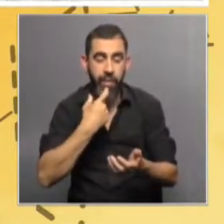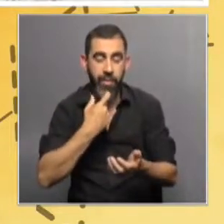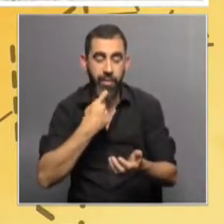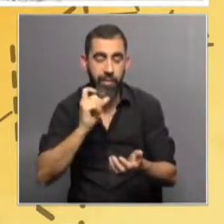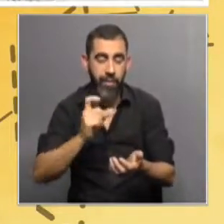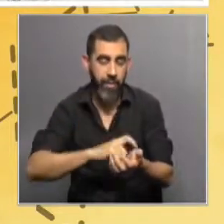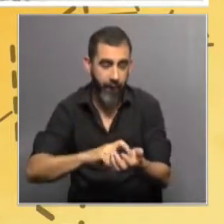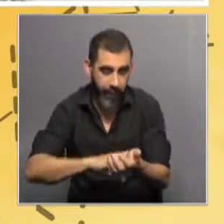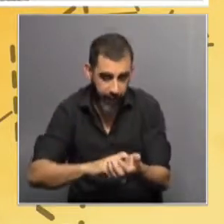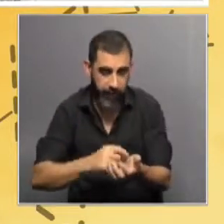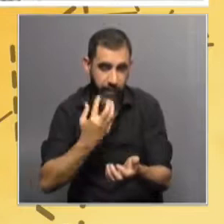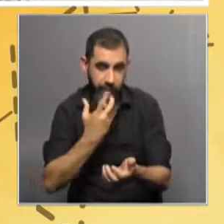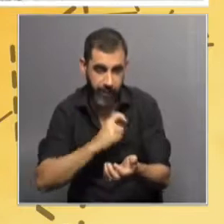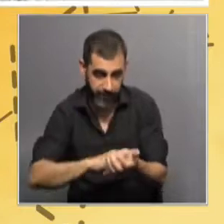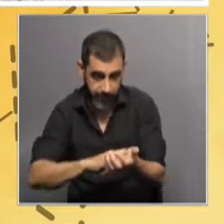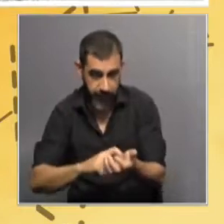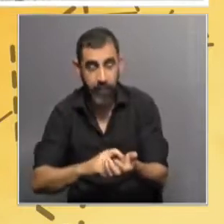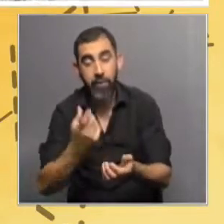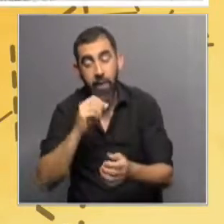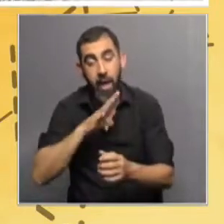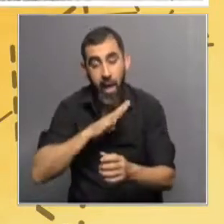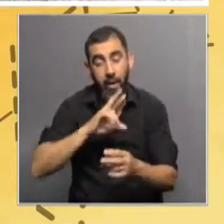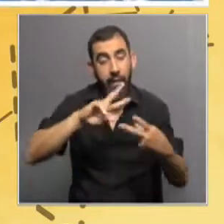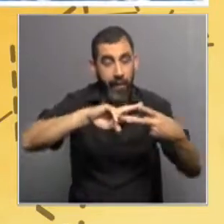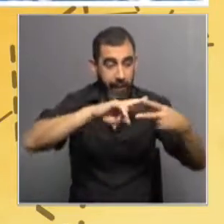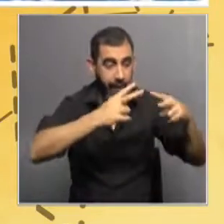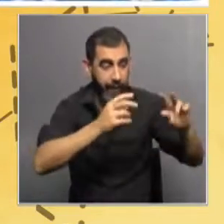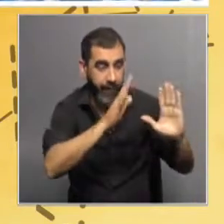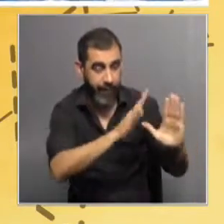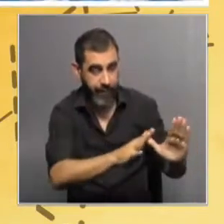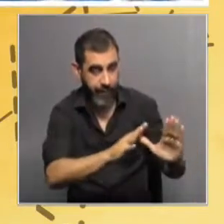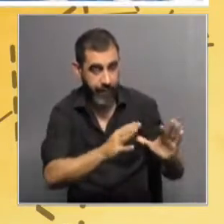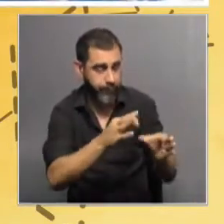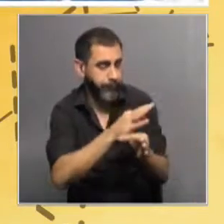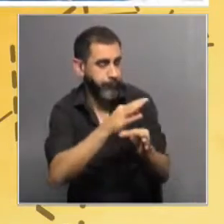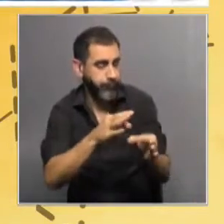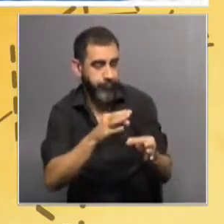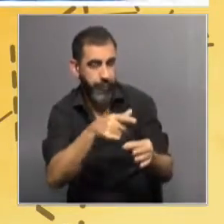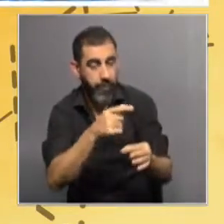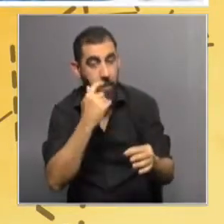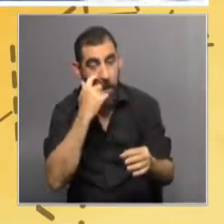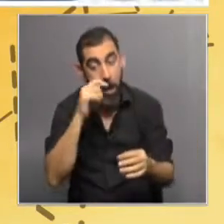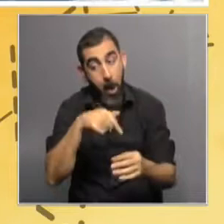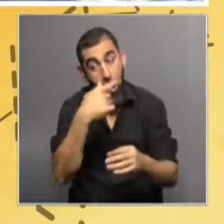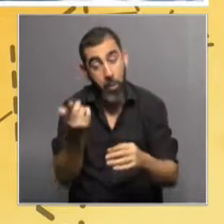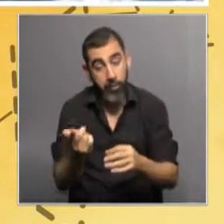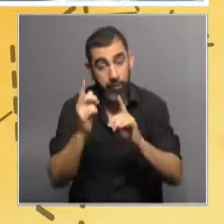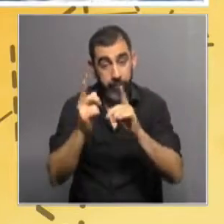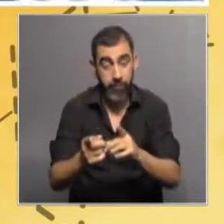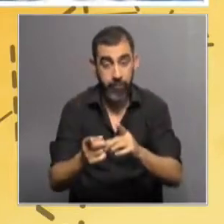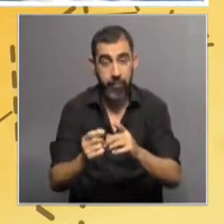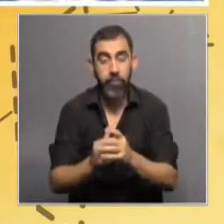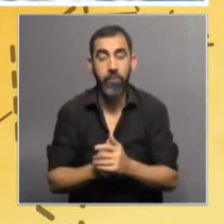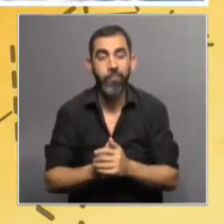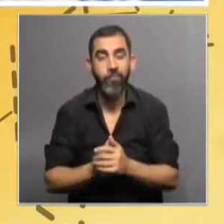a lo que voy, Gustavo, que son conceptos que por un lado está la genética como más sofisticada en la genética molecular, pero por otro lado, más